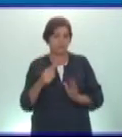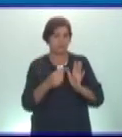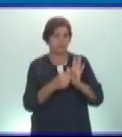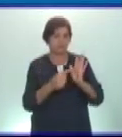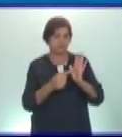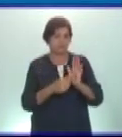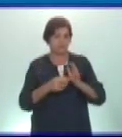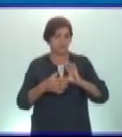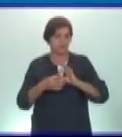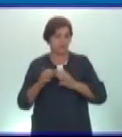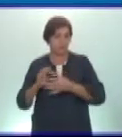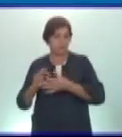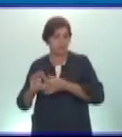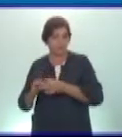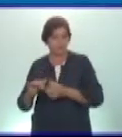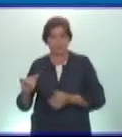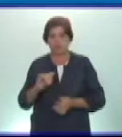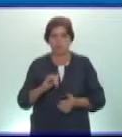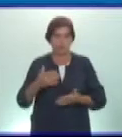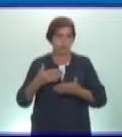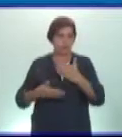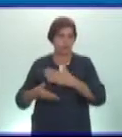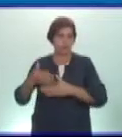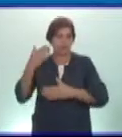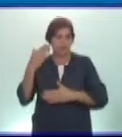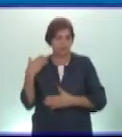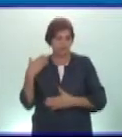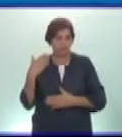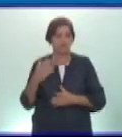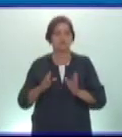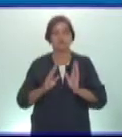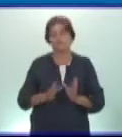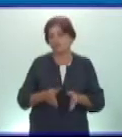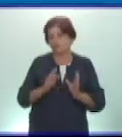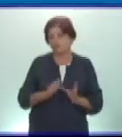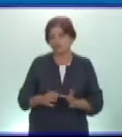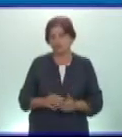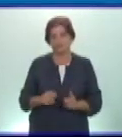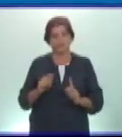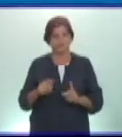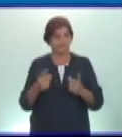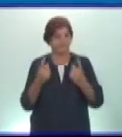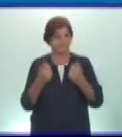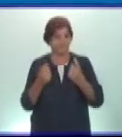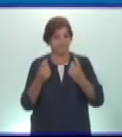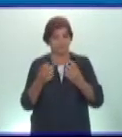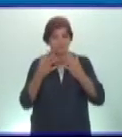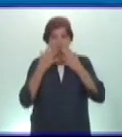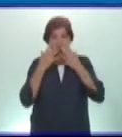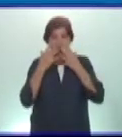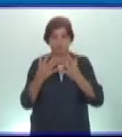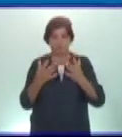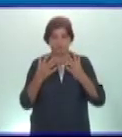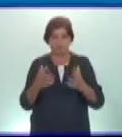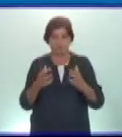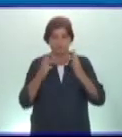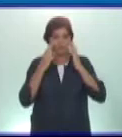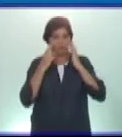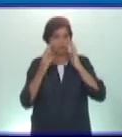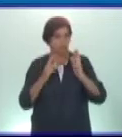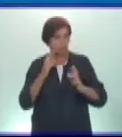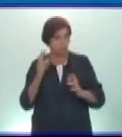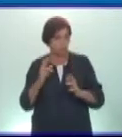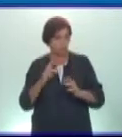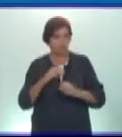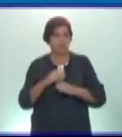las anteriores que hemos ya ejercitado en otros encuentros, son de necesaria importancia conocer, reconocerlas y emplearlas